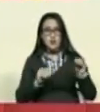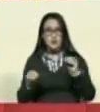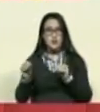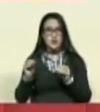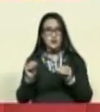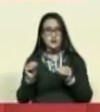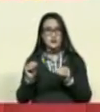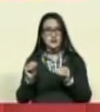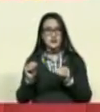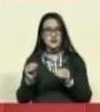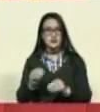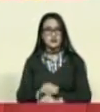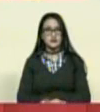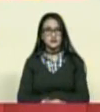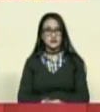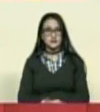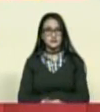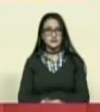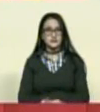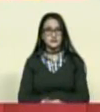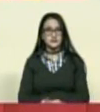del CEMAREC,